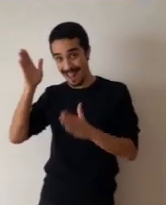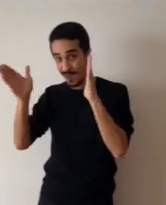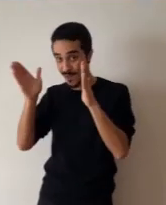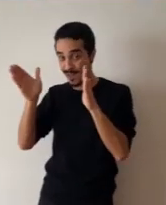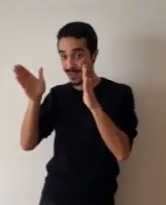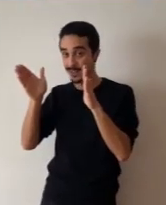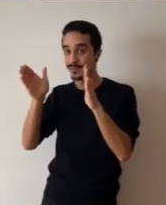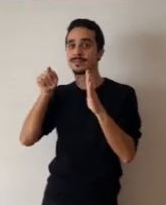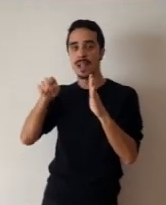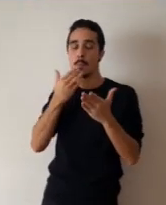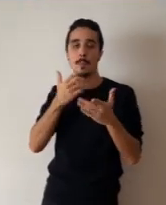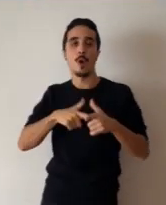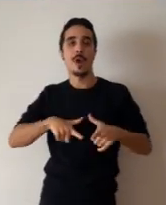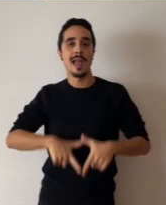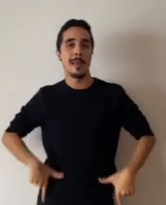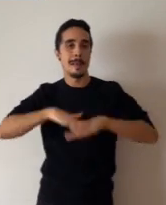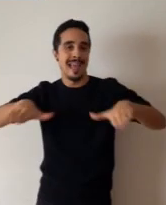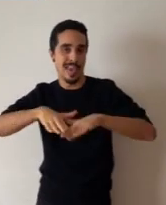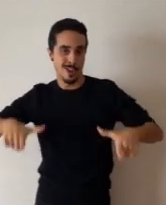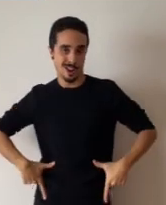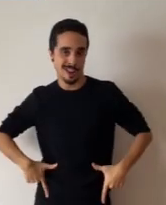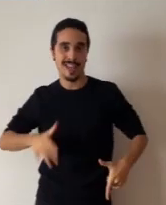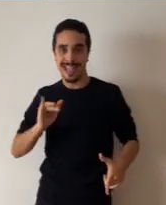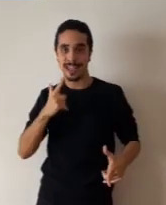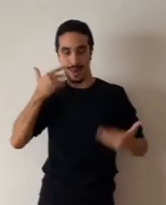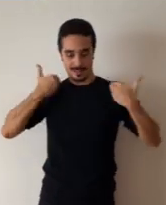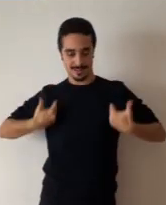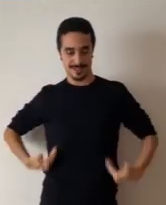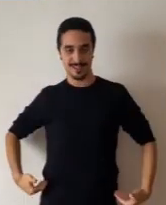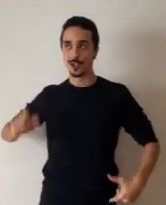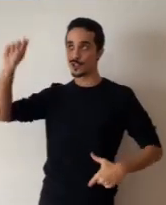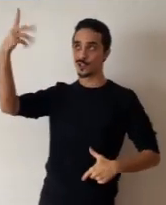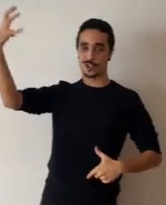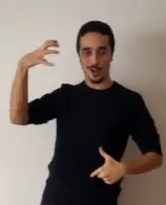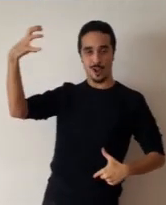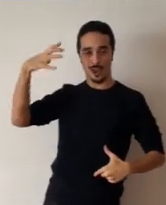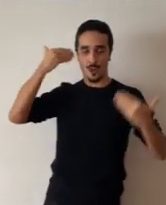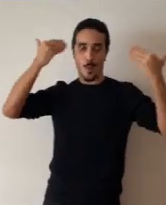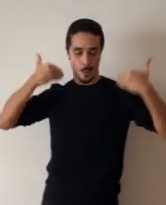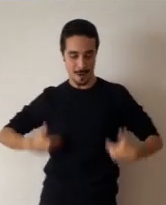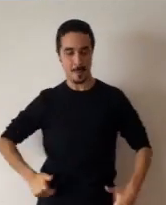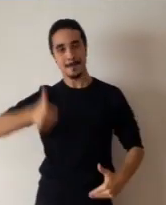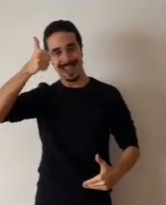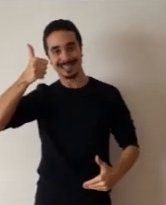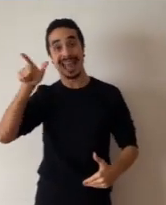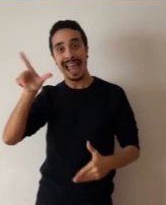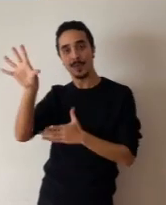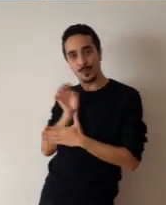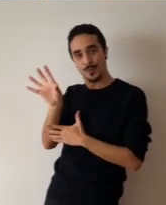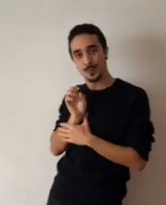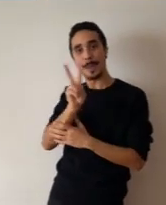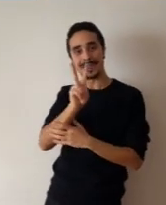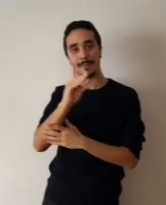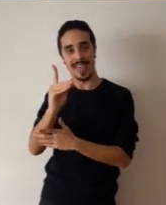el verano, pues el bañador que tiene mucha superficie corporal expuesta, es cuando mejor se